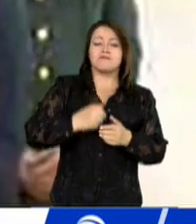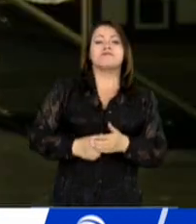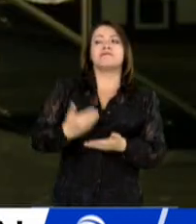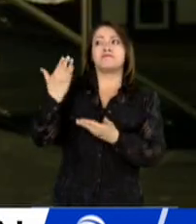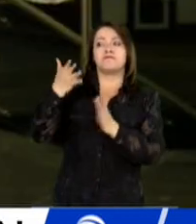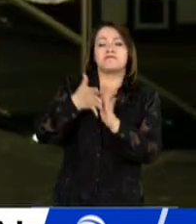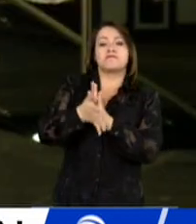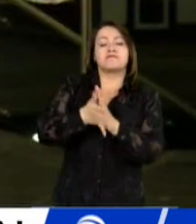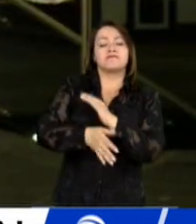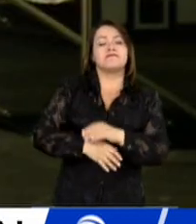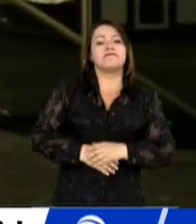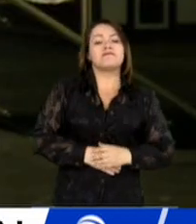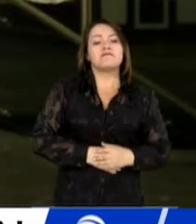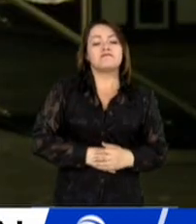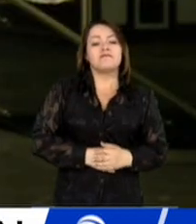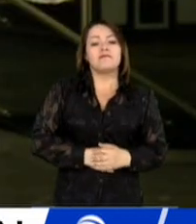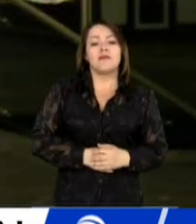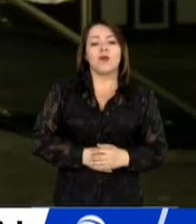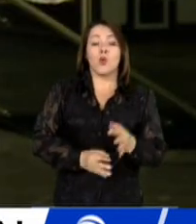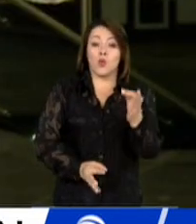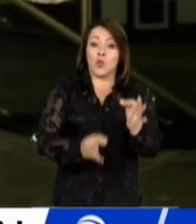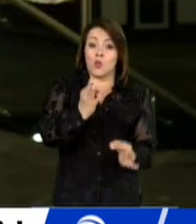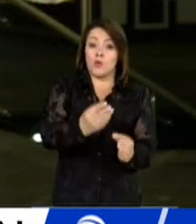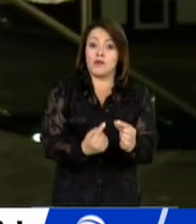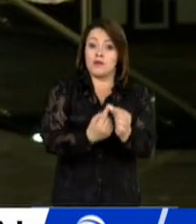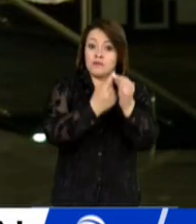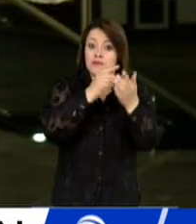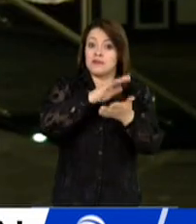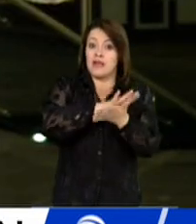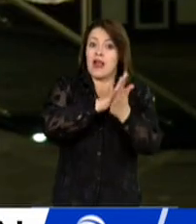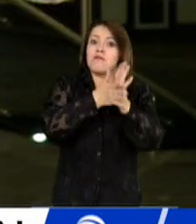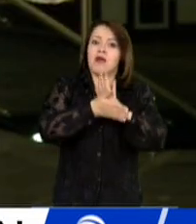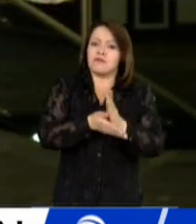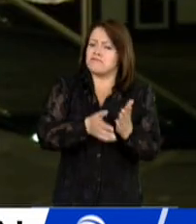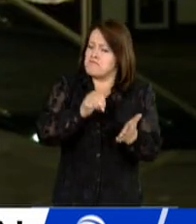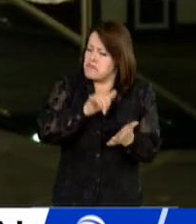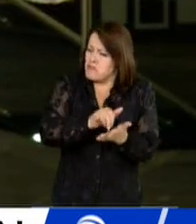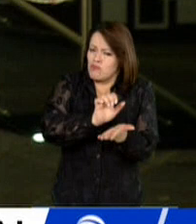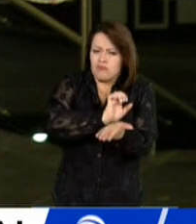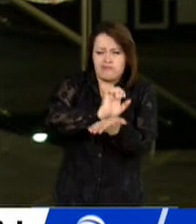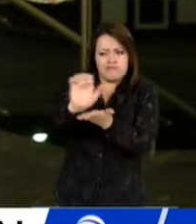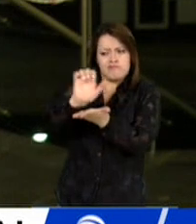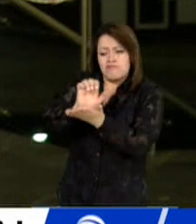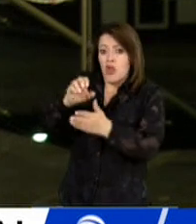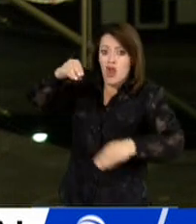gracias. La Jurisdicción Especial para la Paz condena cualquier caso de